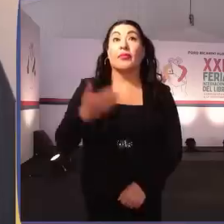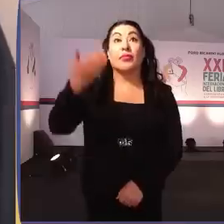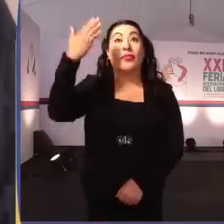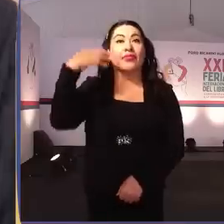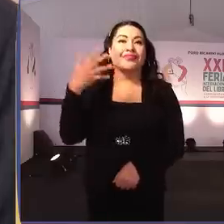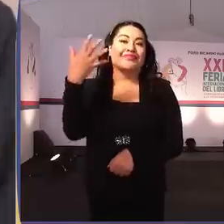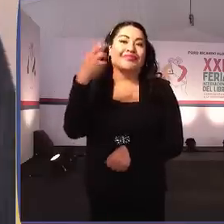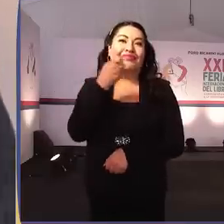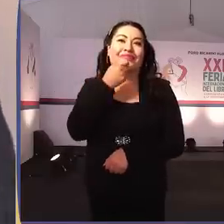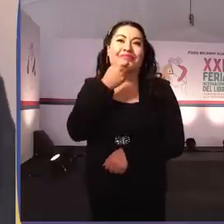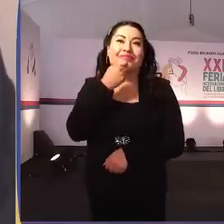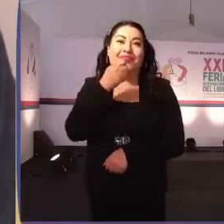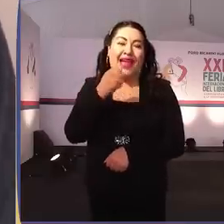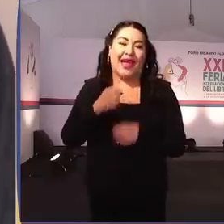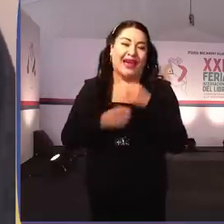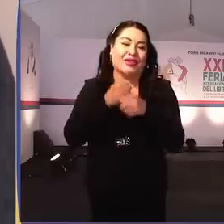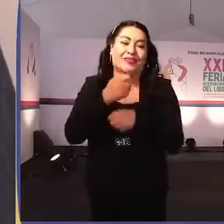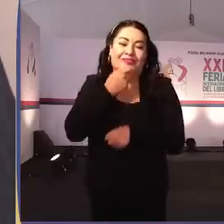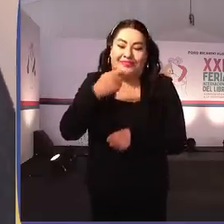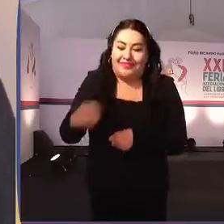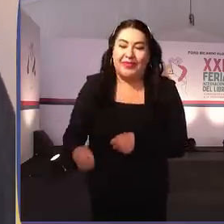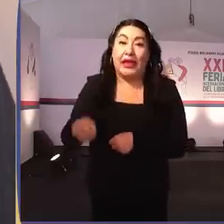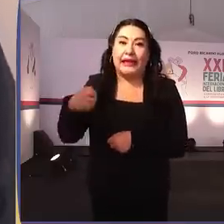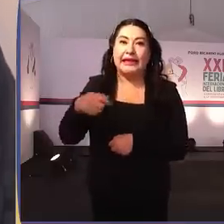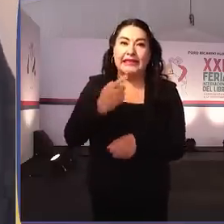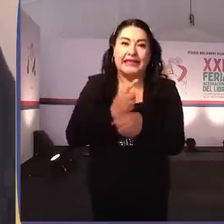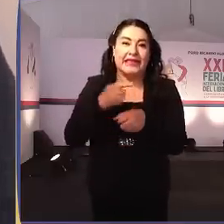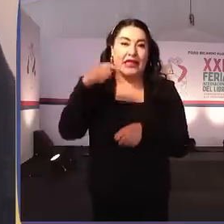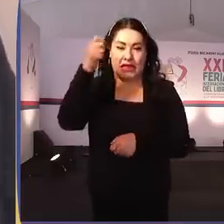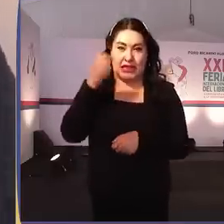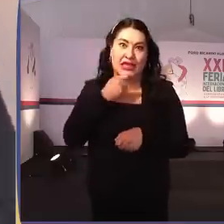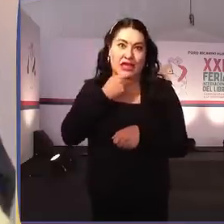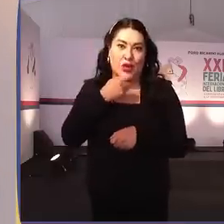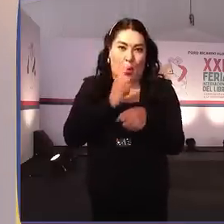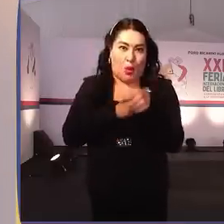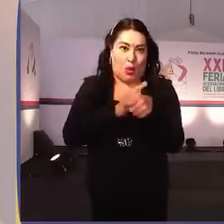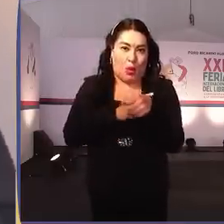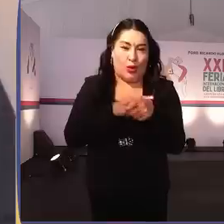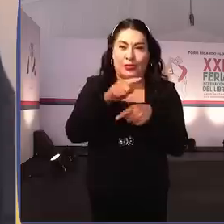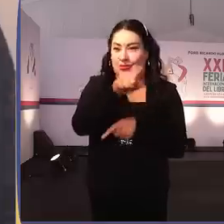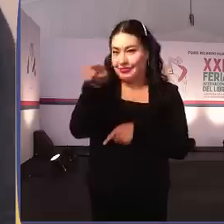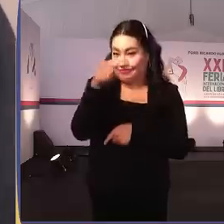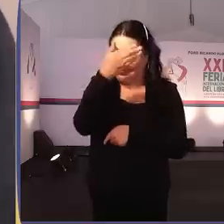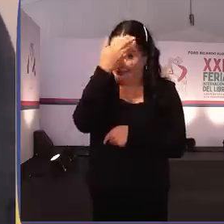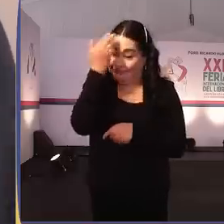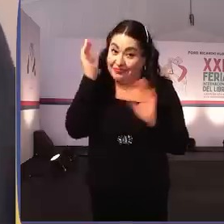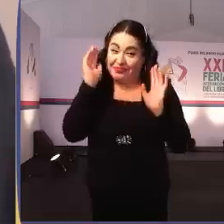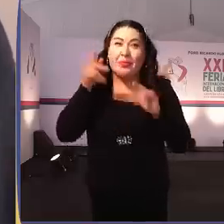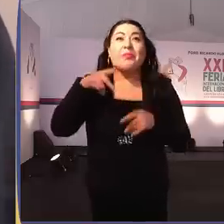5 años y era niño enfermizo. Los niños enfermizos, ustedes no lo tienen por qué saber,